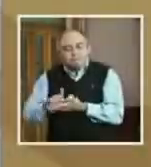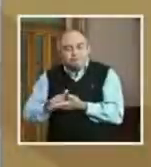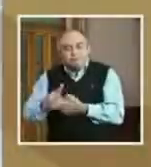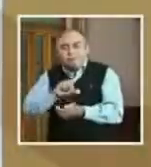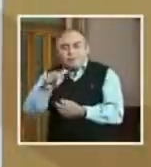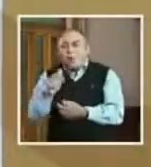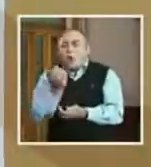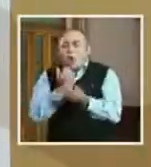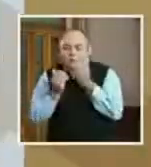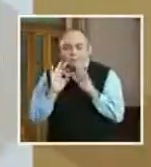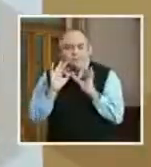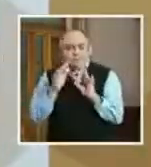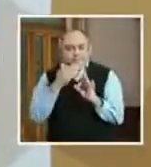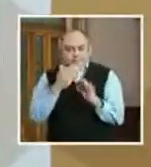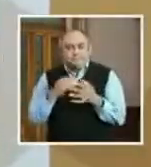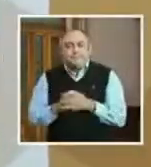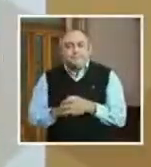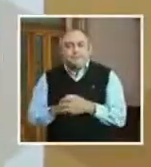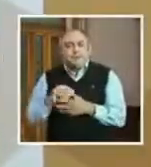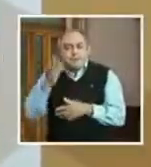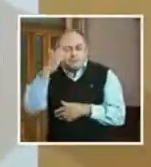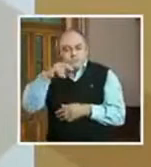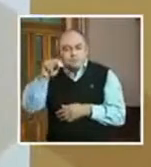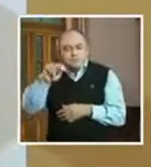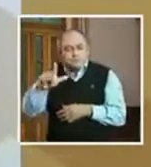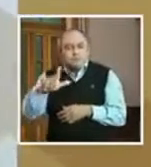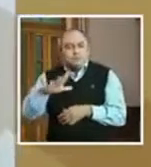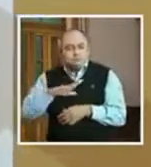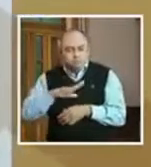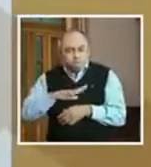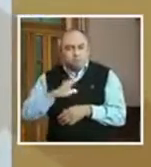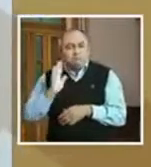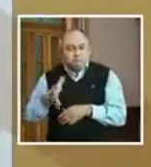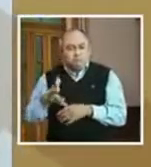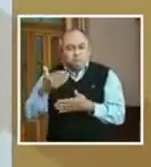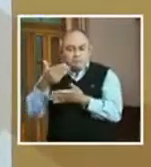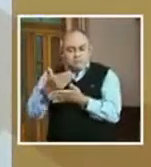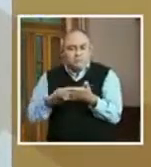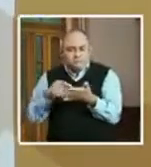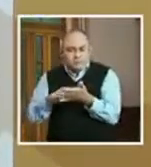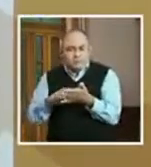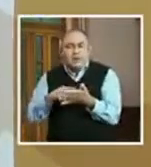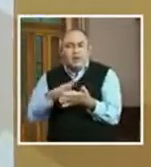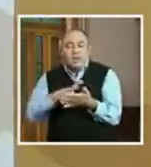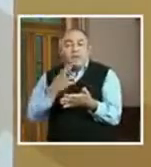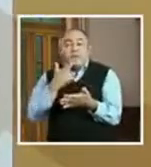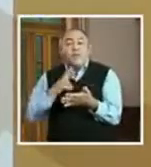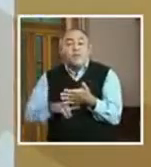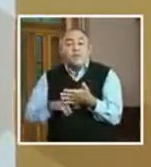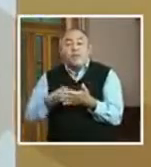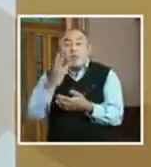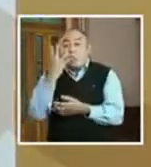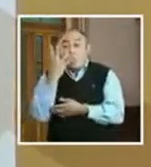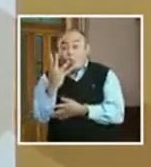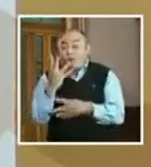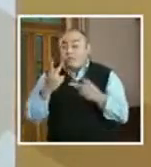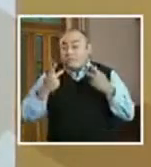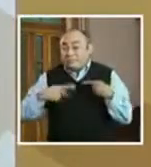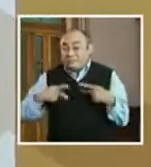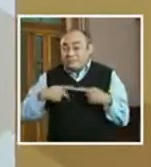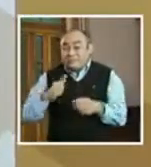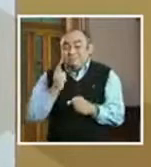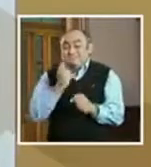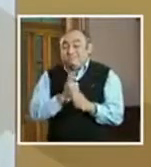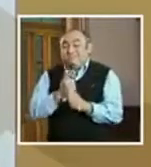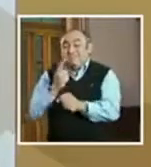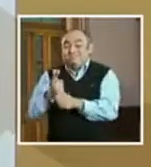en estos 4 casos ya los han evaluado los médicos expertos en trasplante y no cumplen con los criterios, puesto